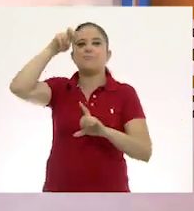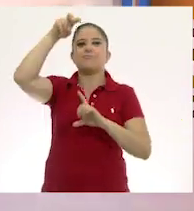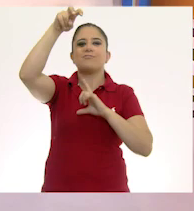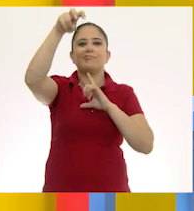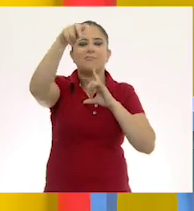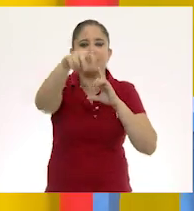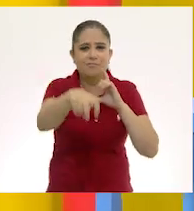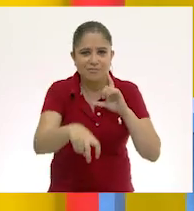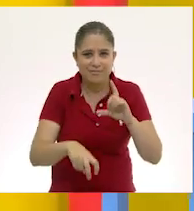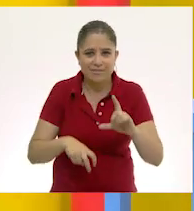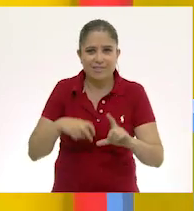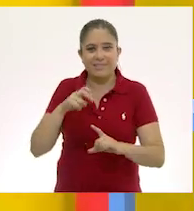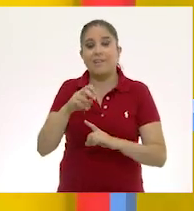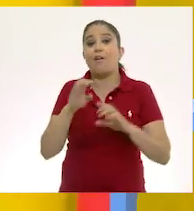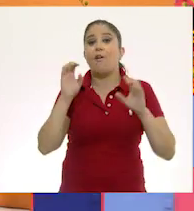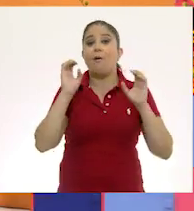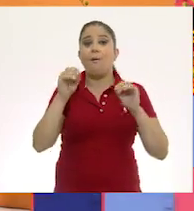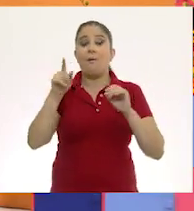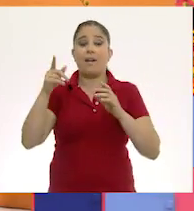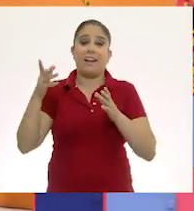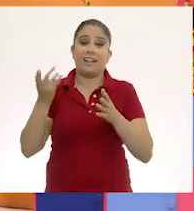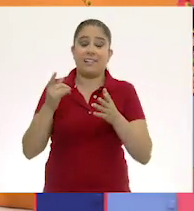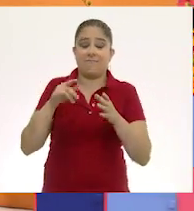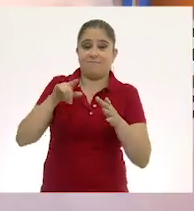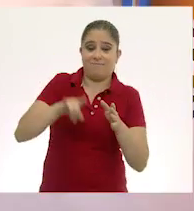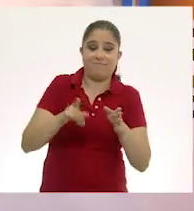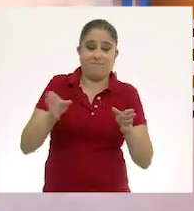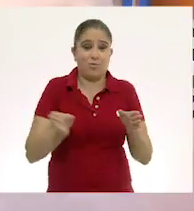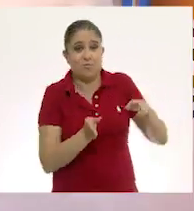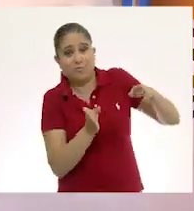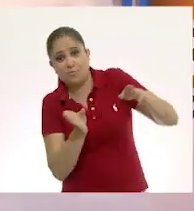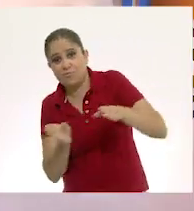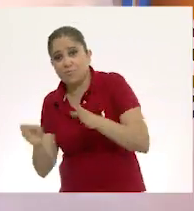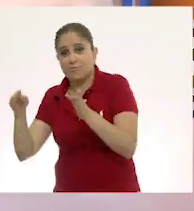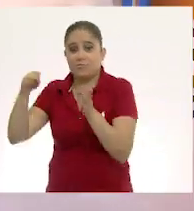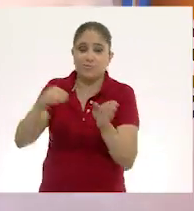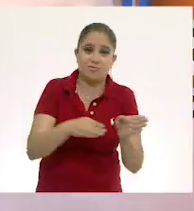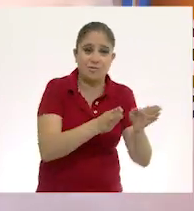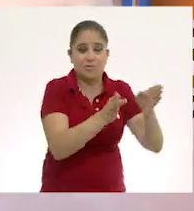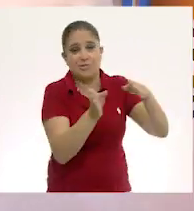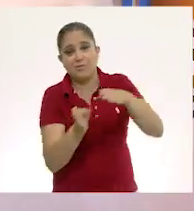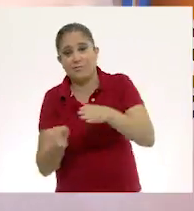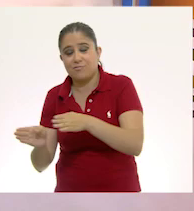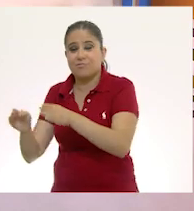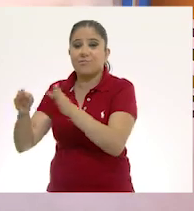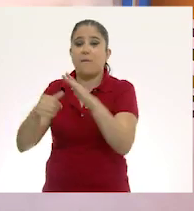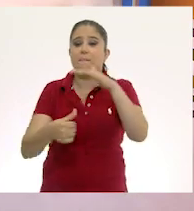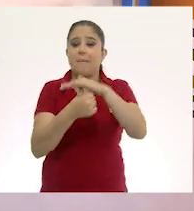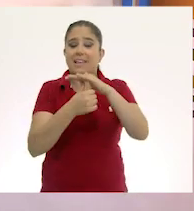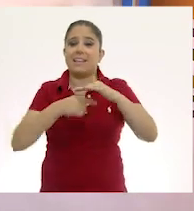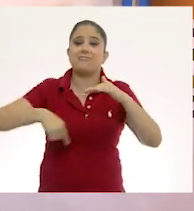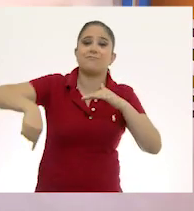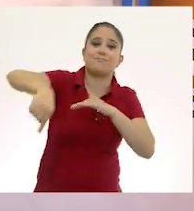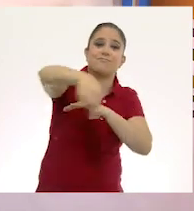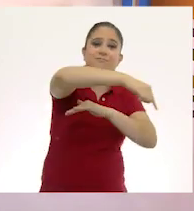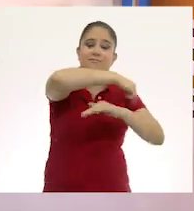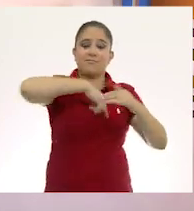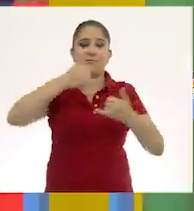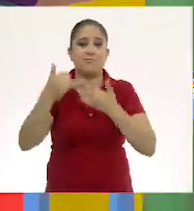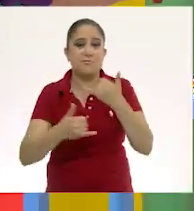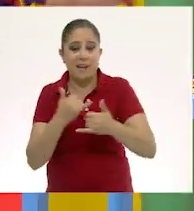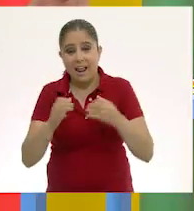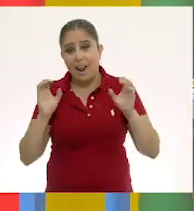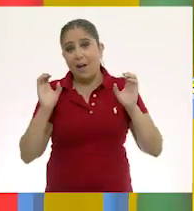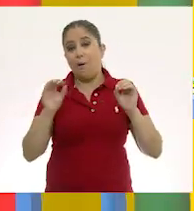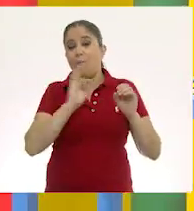¿verdad? Exacto. O estamos en el carrusel, ¿no? Estamos en el carrusel y dando vueltas alrededor de la mesa. ¡Perfecto! Exacto. O podría ser